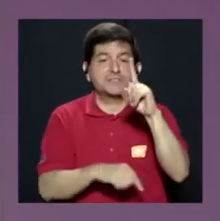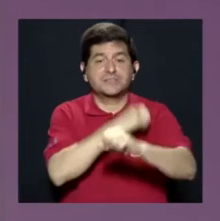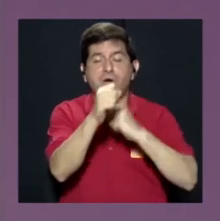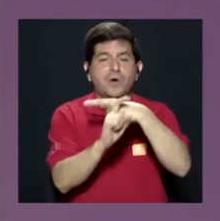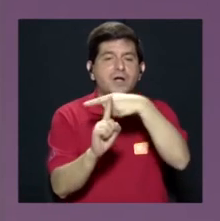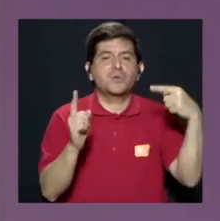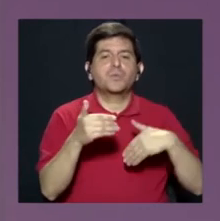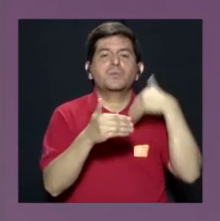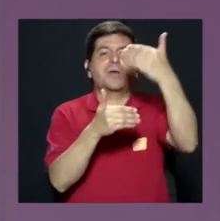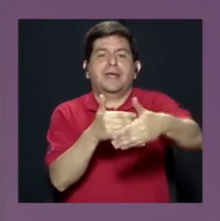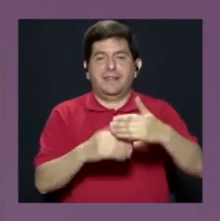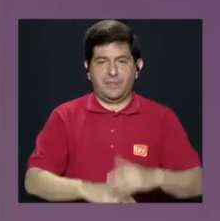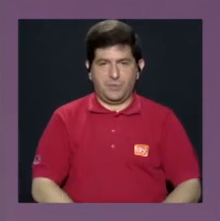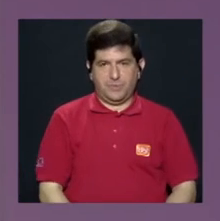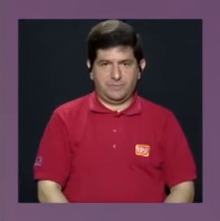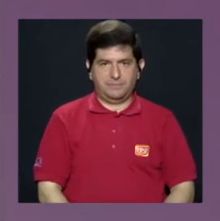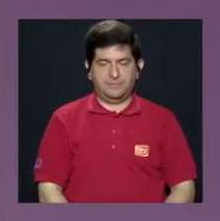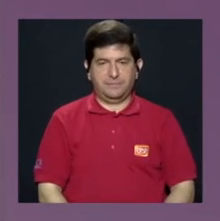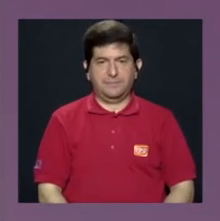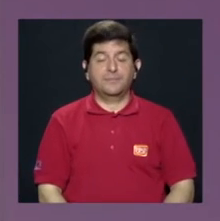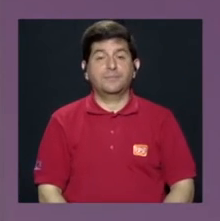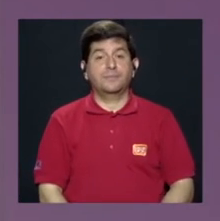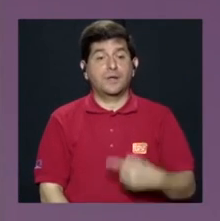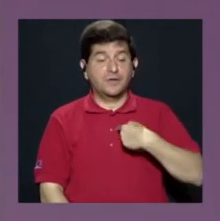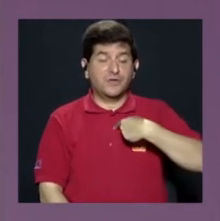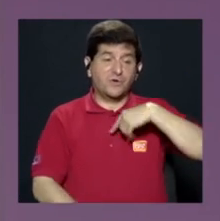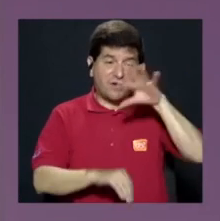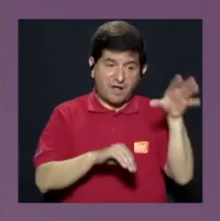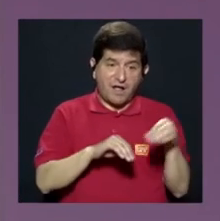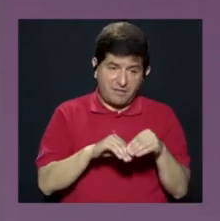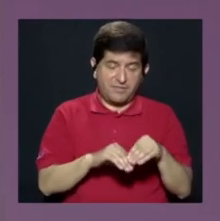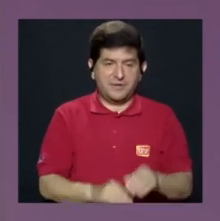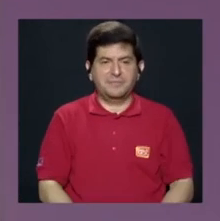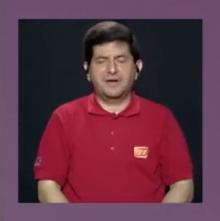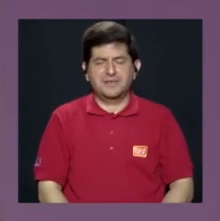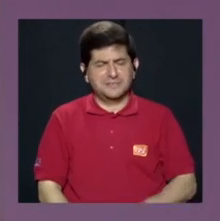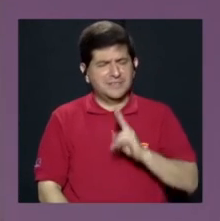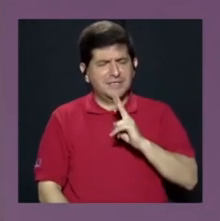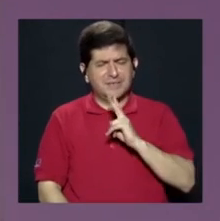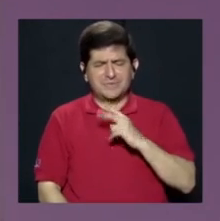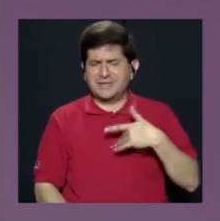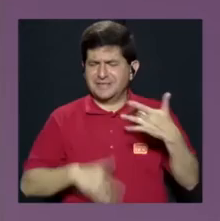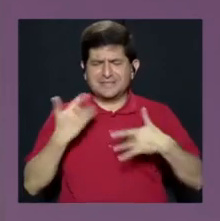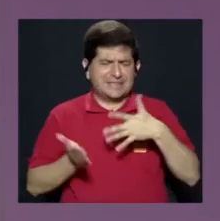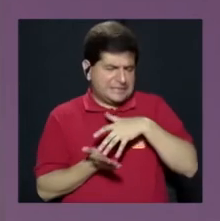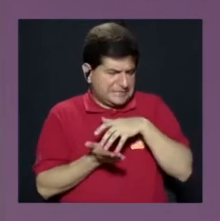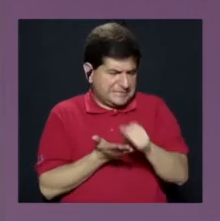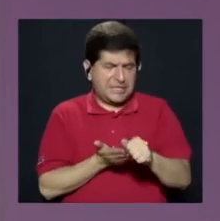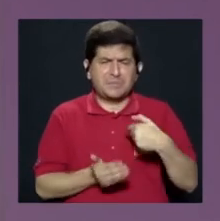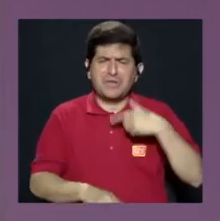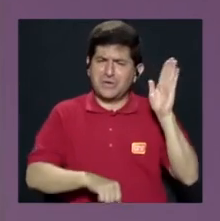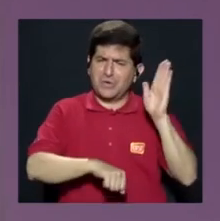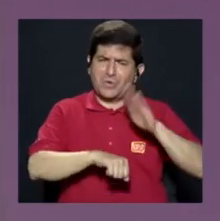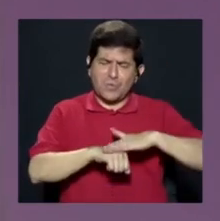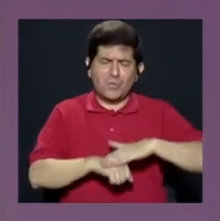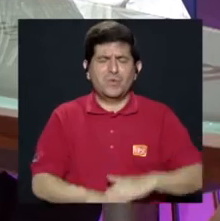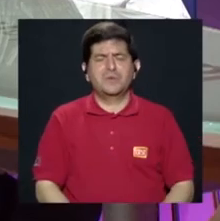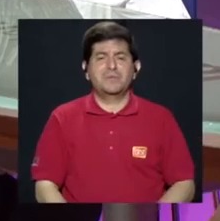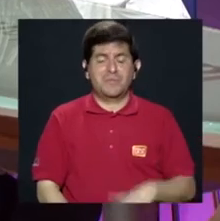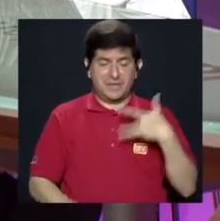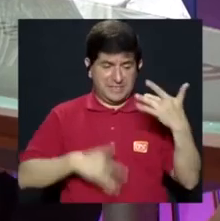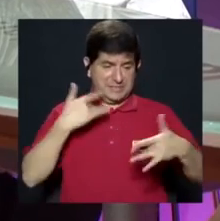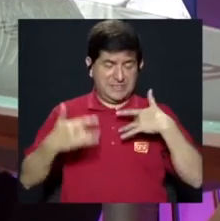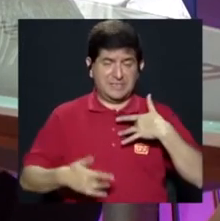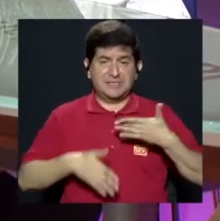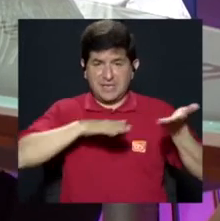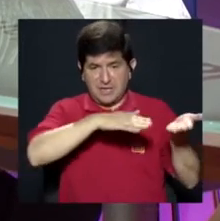y medio después. Sí. Aparte de que yo quedé pues devastada y de hecho yo me culpé por la muerte de mi hijo, porque